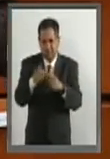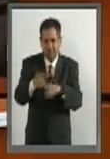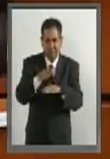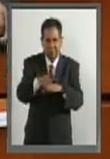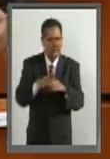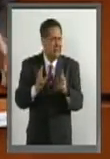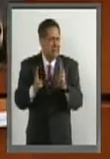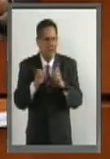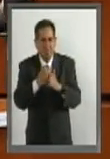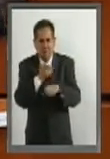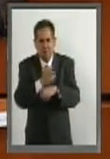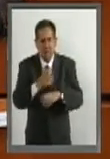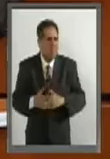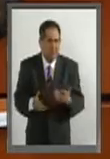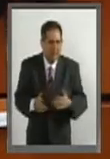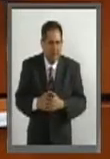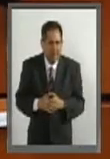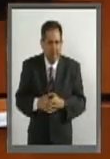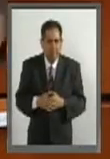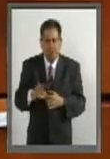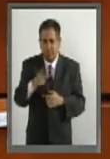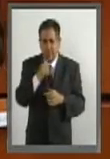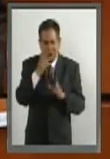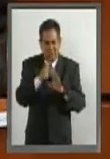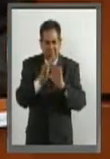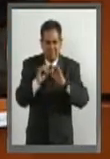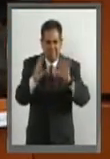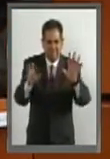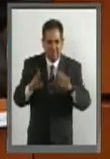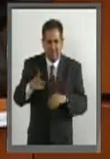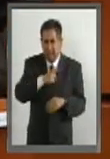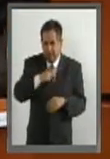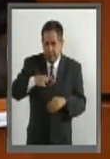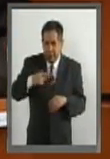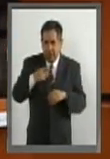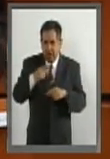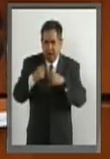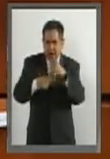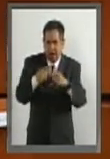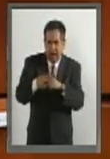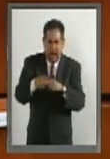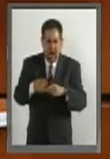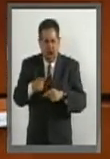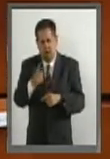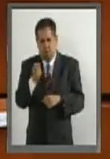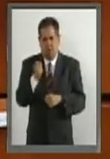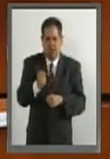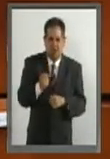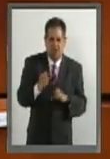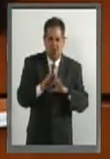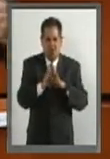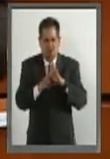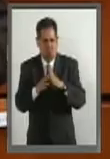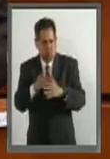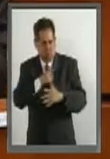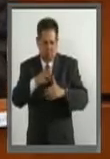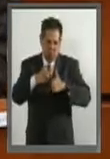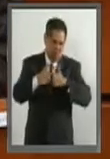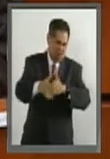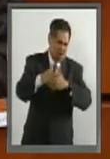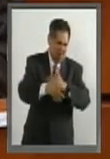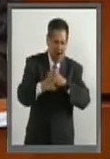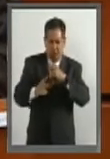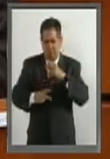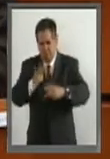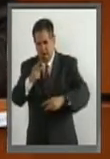Estados Unidos, que estaban, por cierto, bronquísimos, que había que endurecer la pierna, que había que hacer una marcha, que había